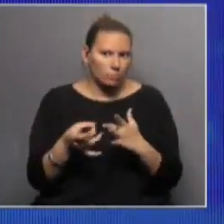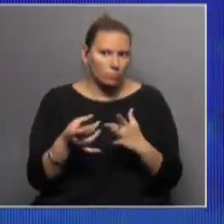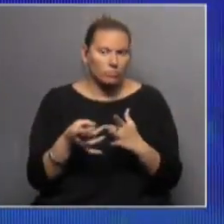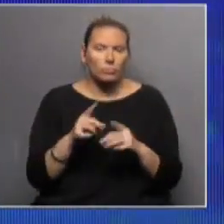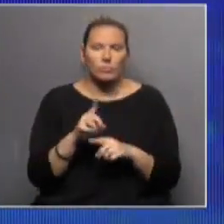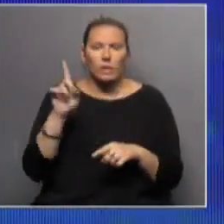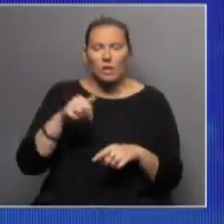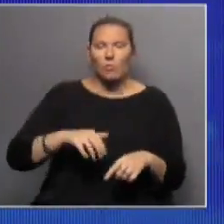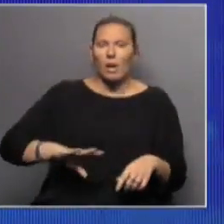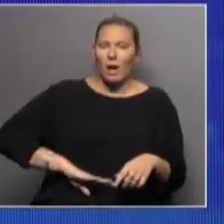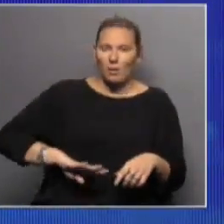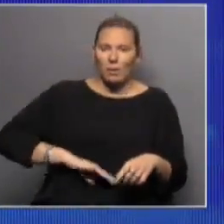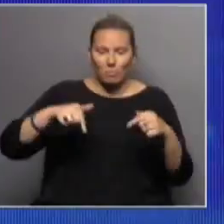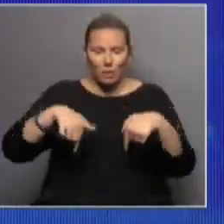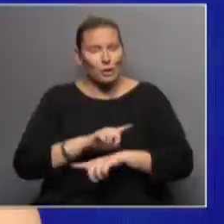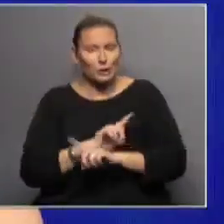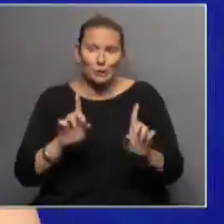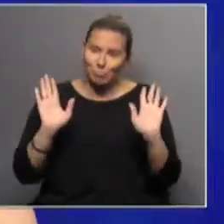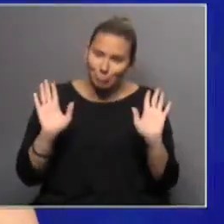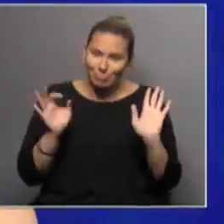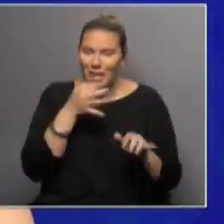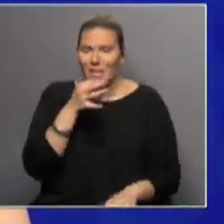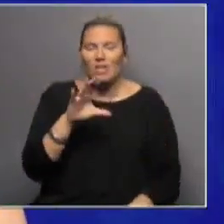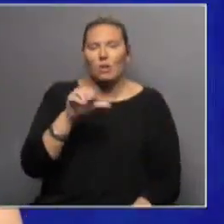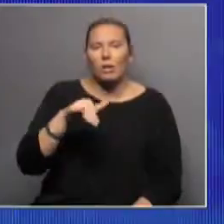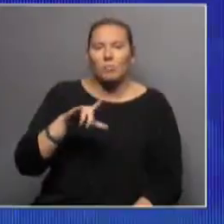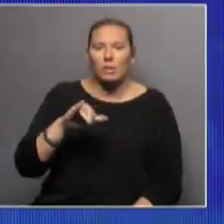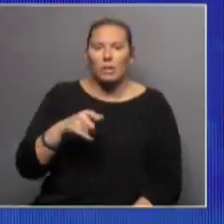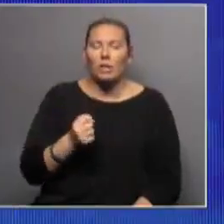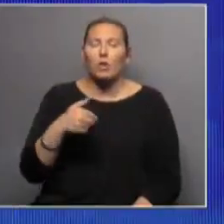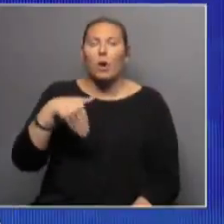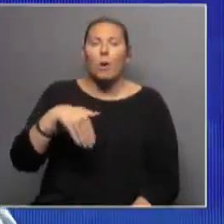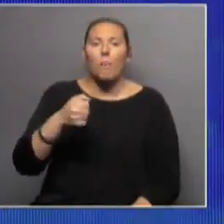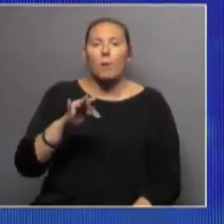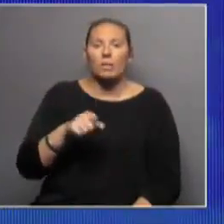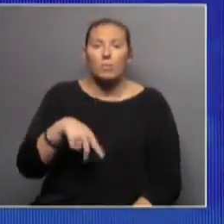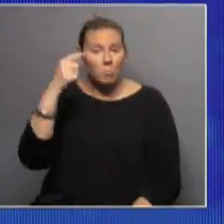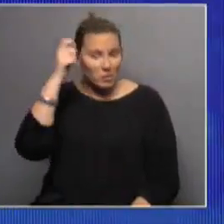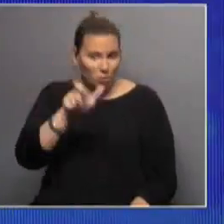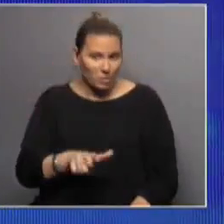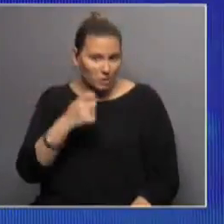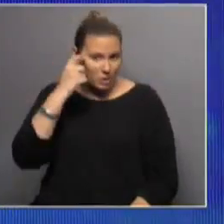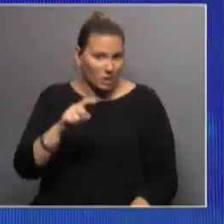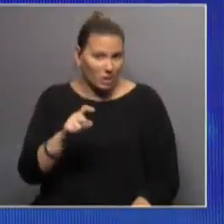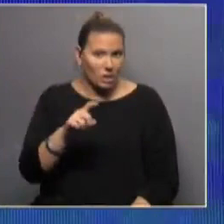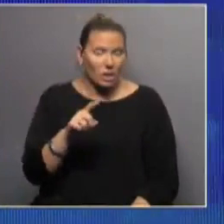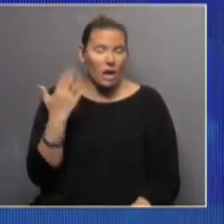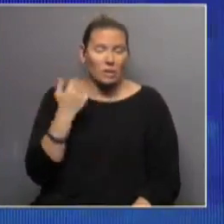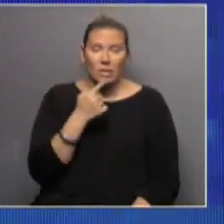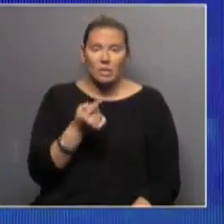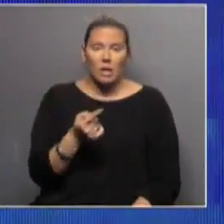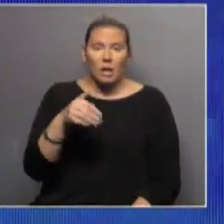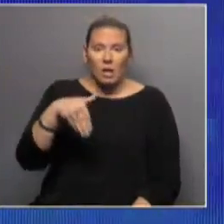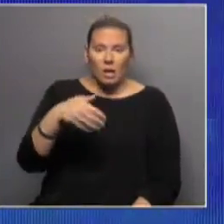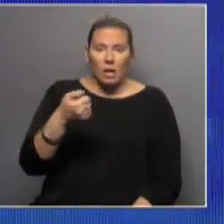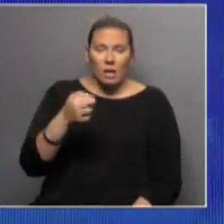No vengas con hambre, que no es hoy, dijo Emiliano. Martín, cuando dice todo esto lo pensó Martín, nos decía Denis ahí.